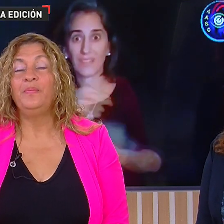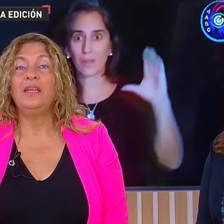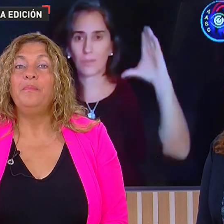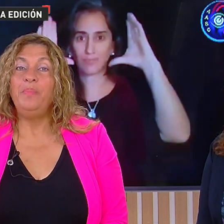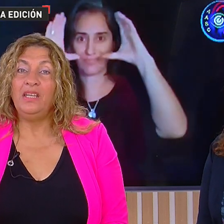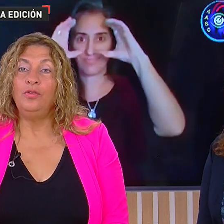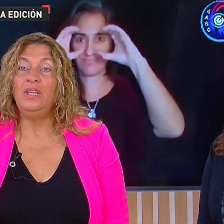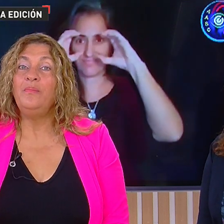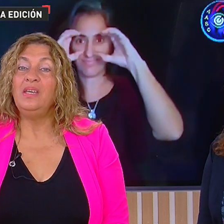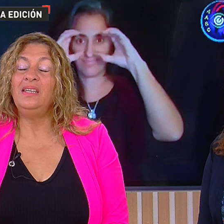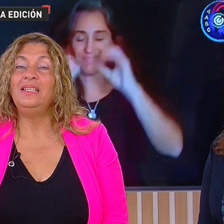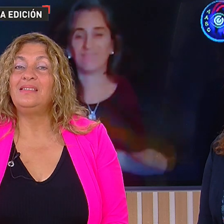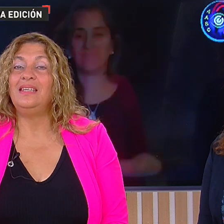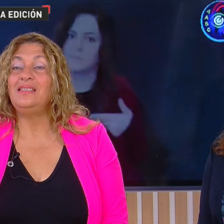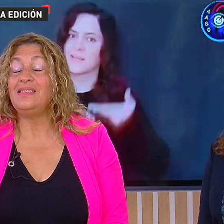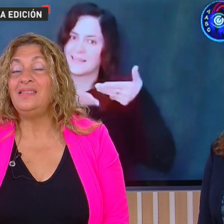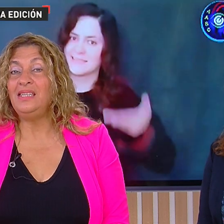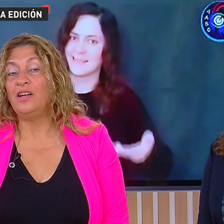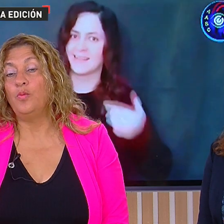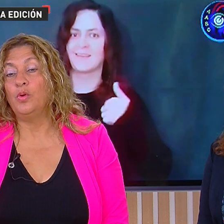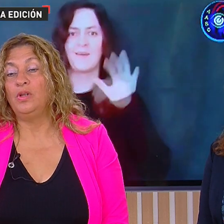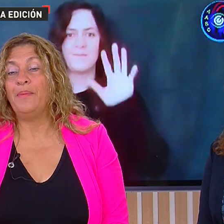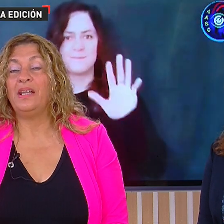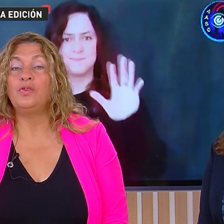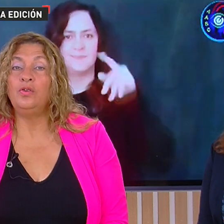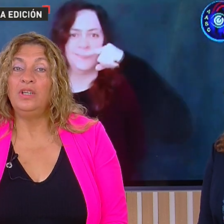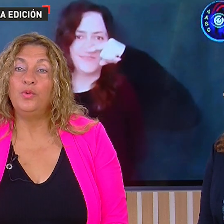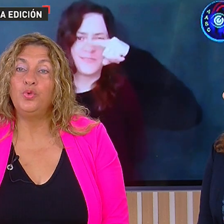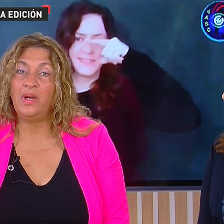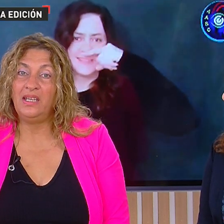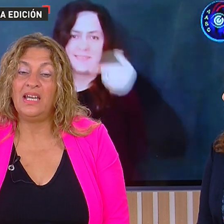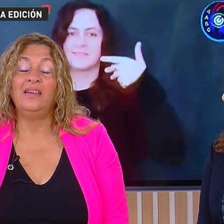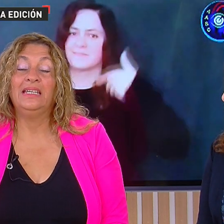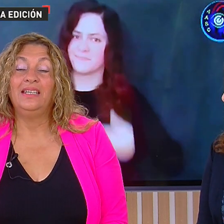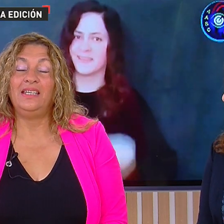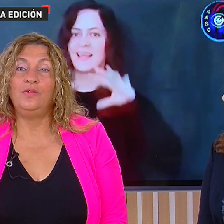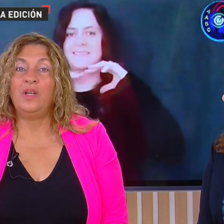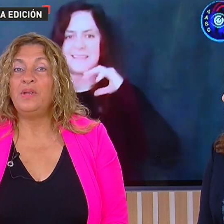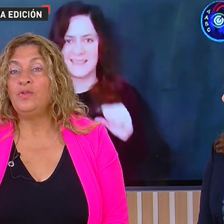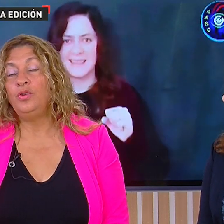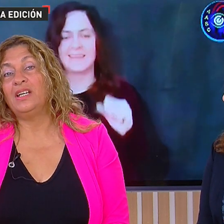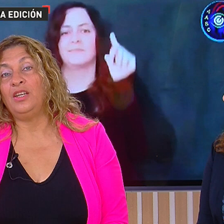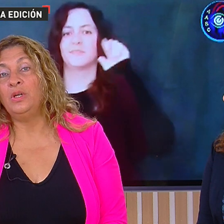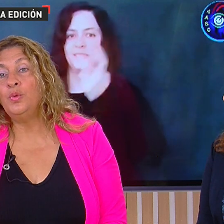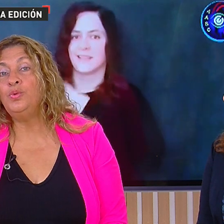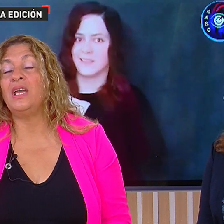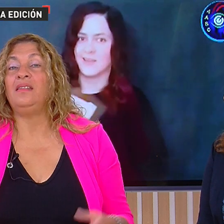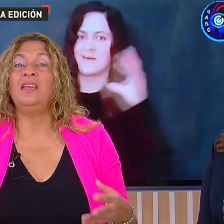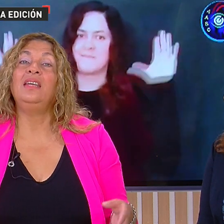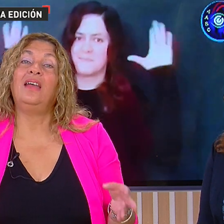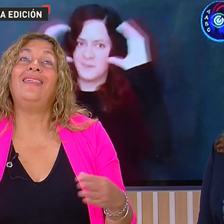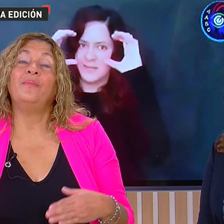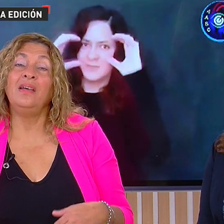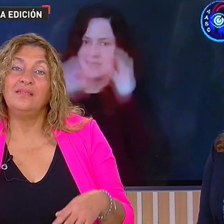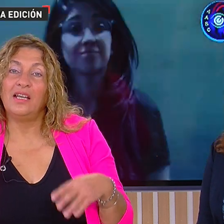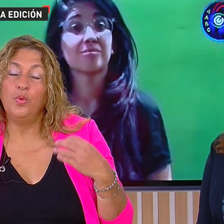argentina, pero también se necesita, como la persona usuaria es una persona que no escucha y